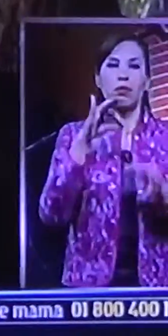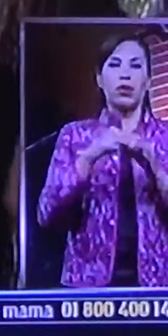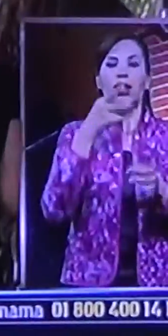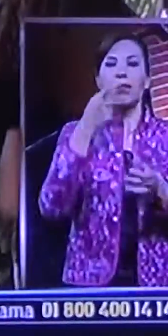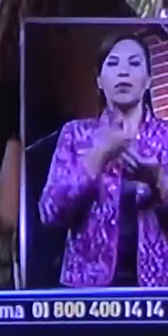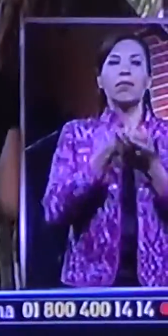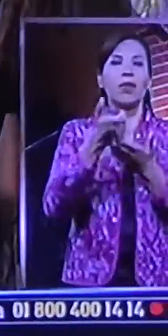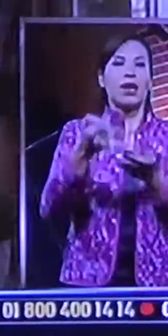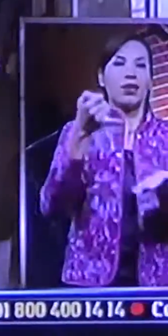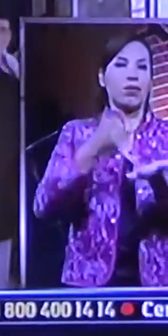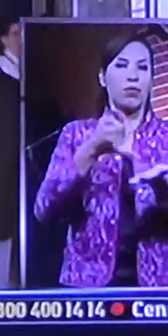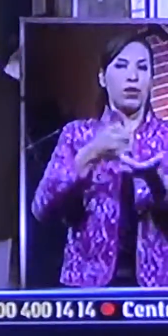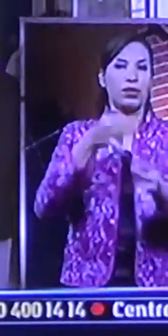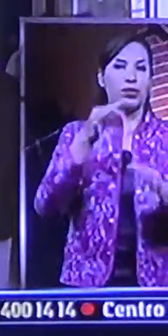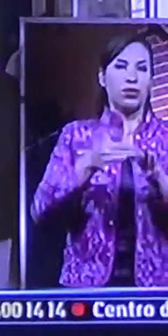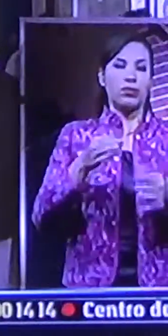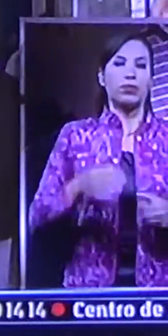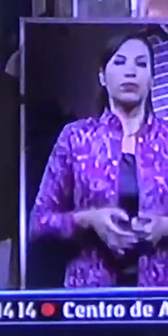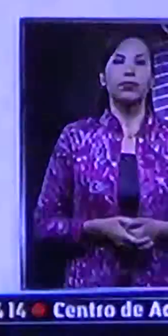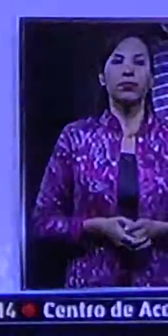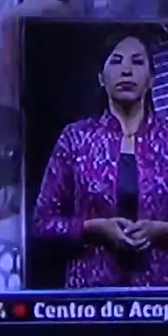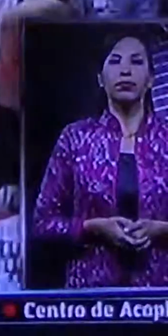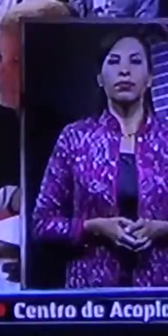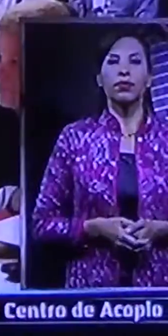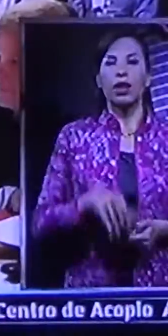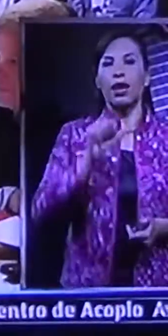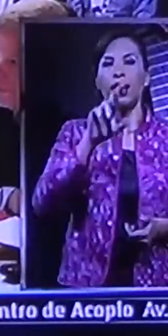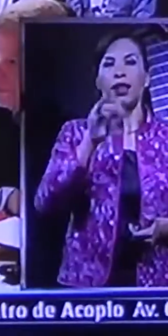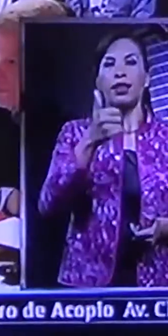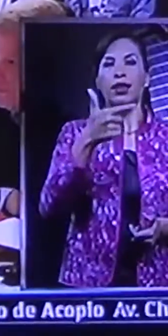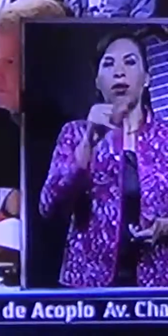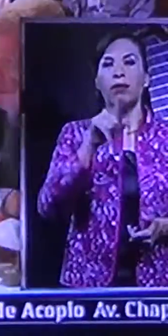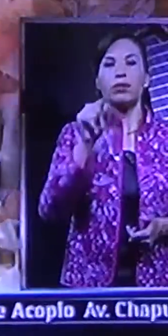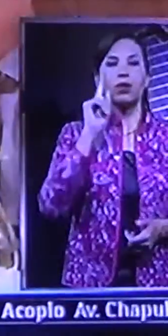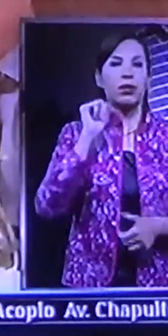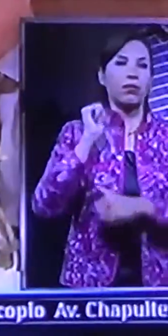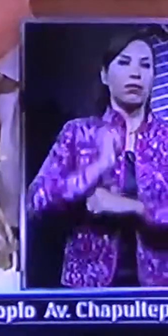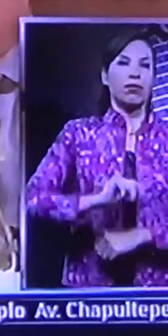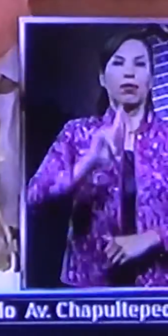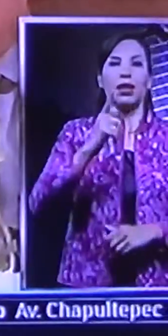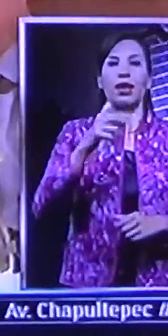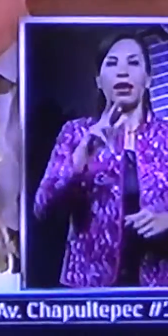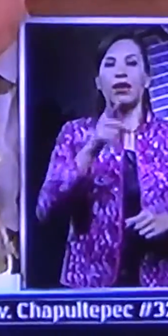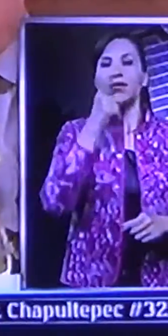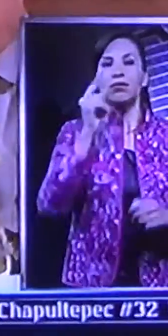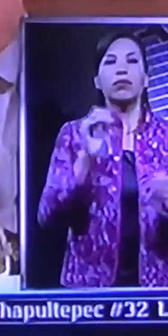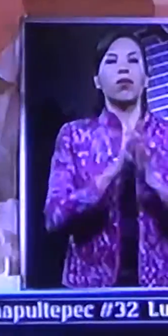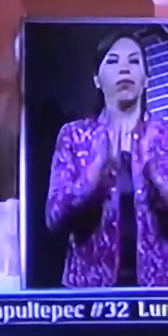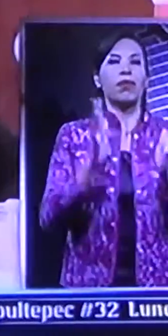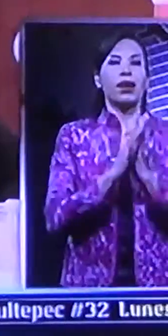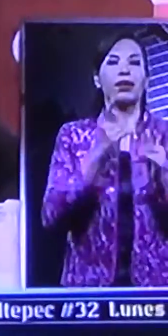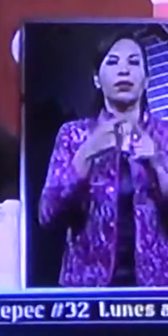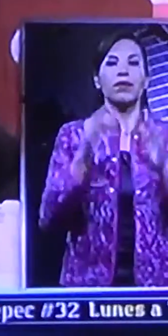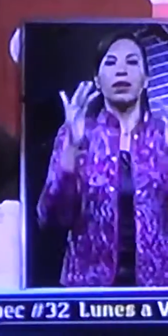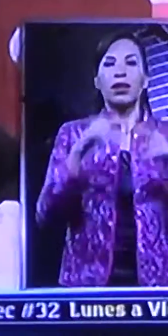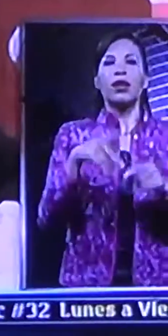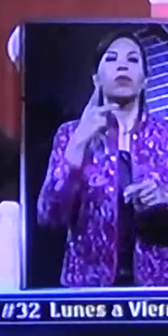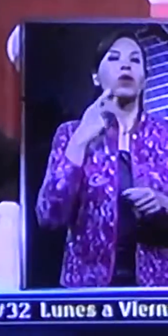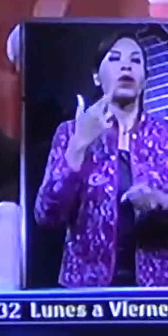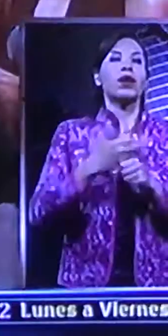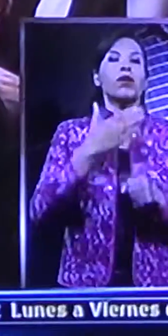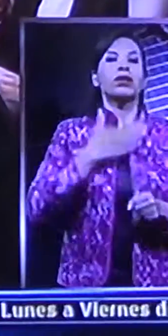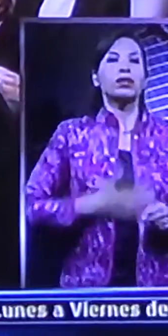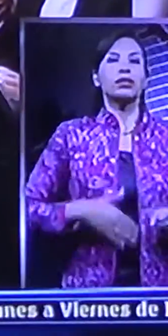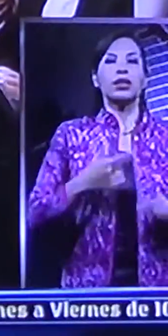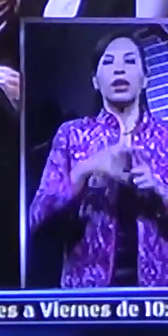tiempo con sus declaraciones de impuestos. Arely Gómez, la Procuradora General de la República, participó en la Conferencia de Procuradores de